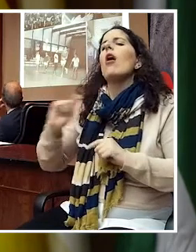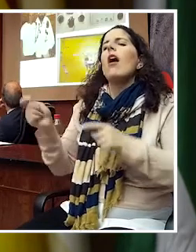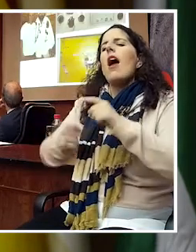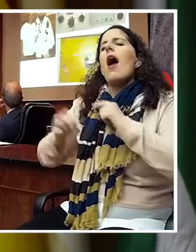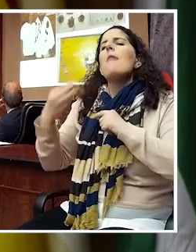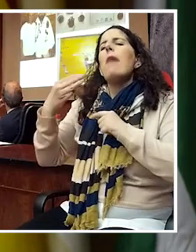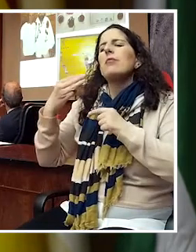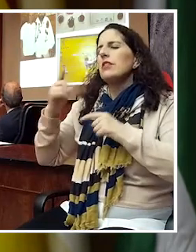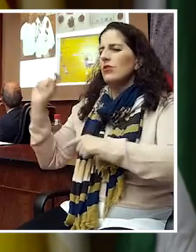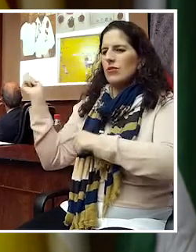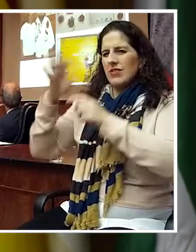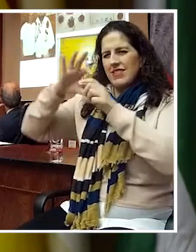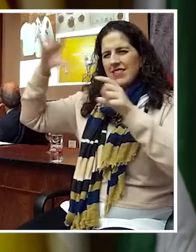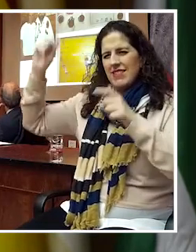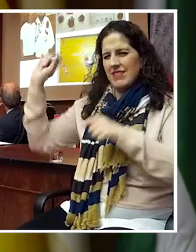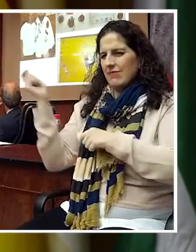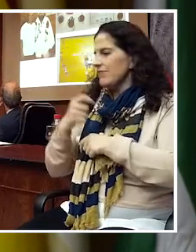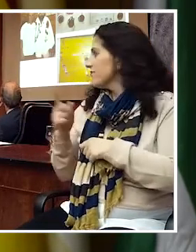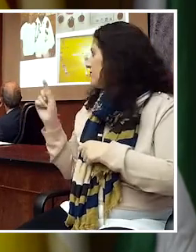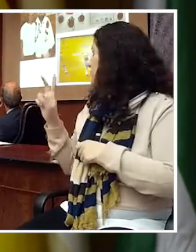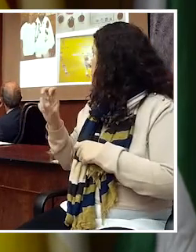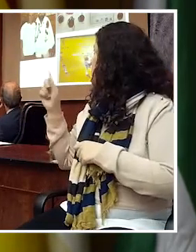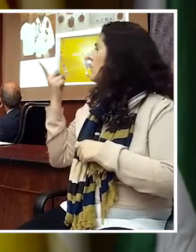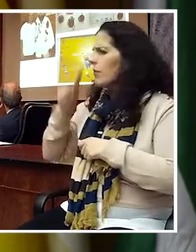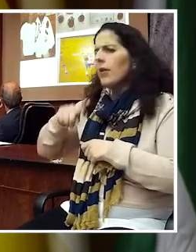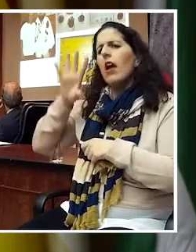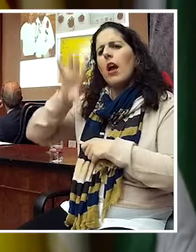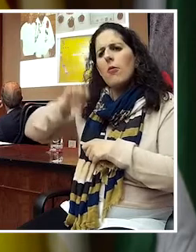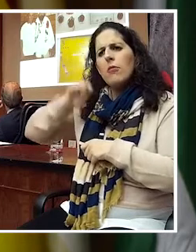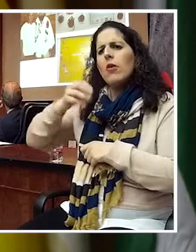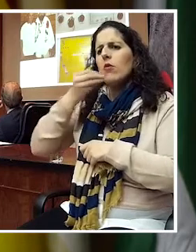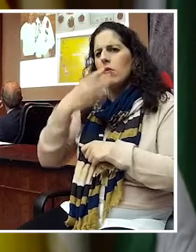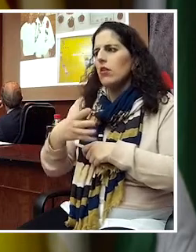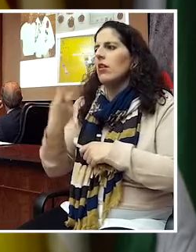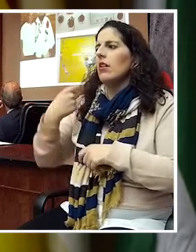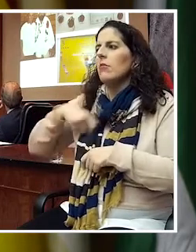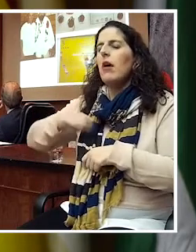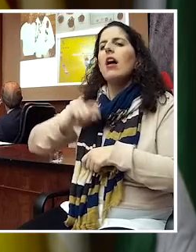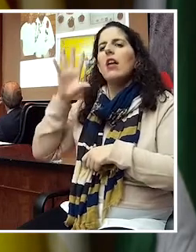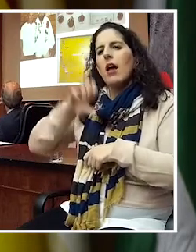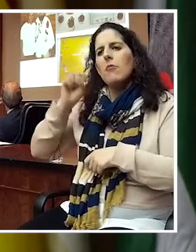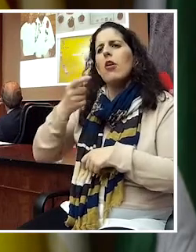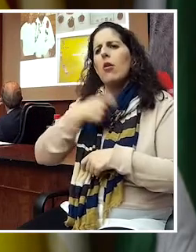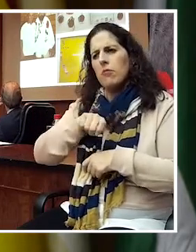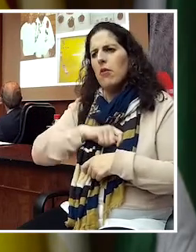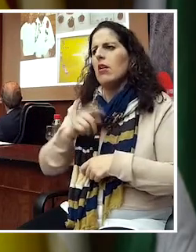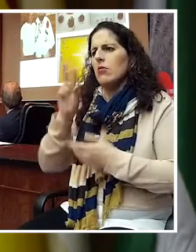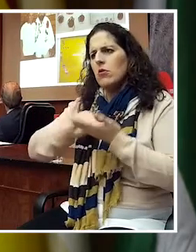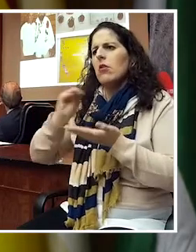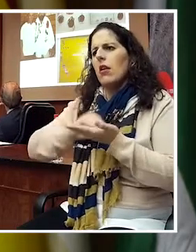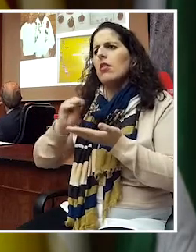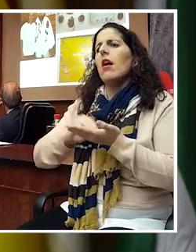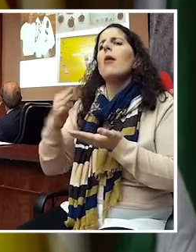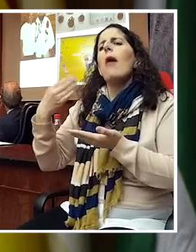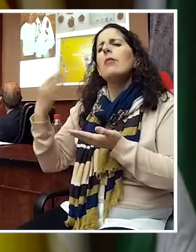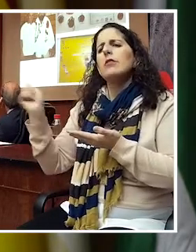donde también ha sido pues un auténtico campeón. Él ha sido campeón de España en múltiples ocasiones de